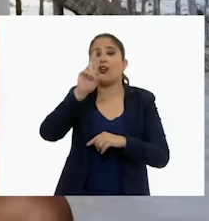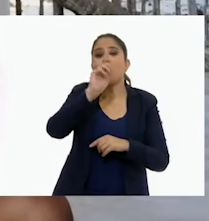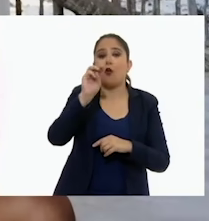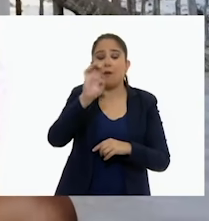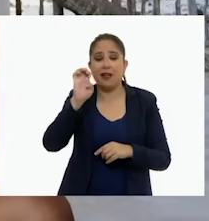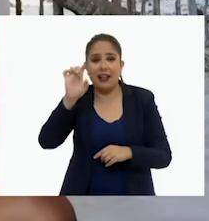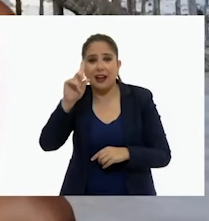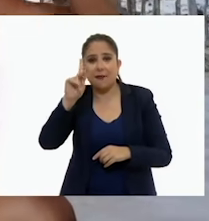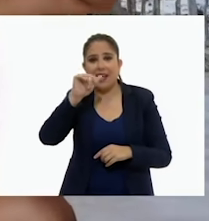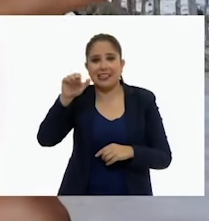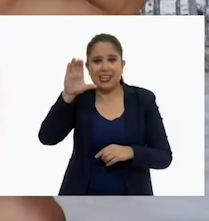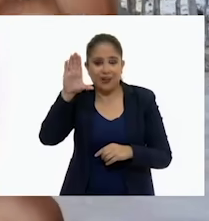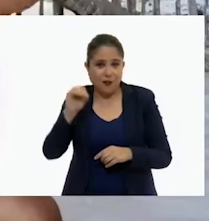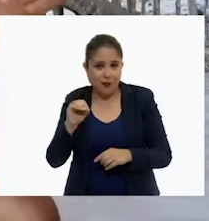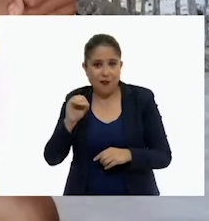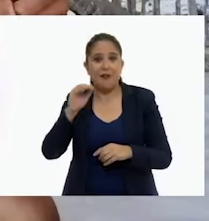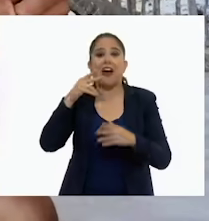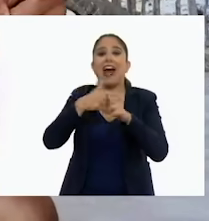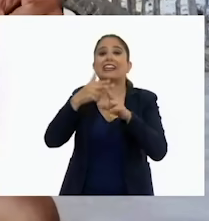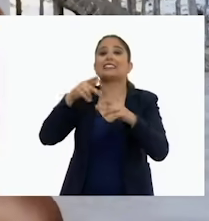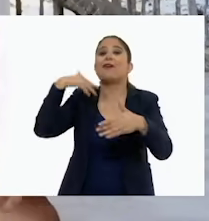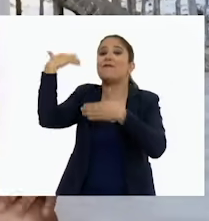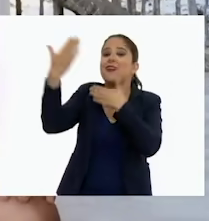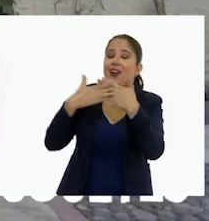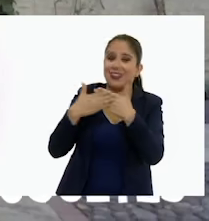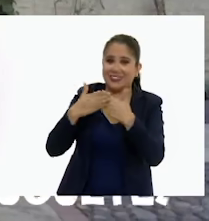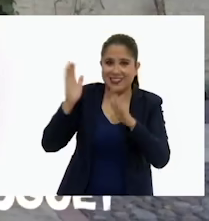-Pacheco! ¡Hasta la próxima!